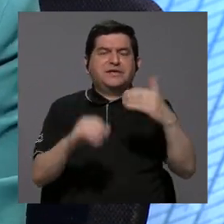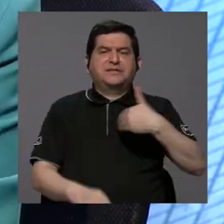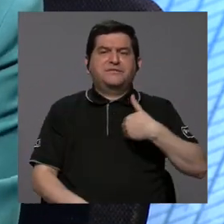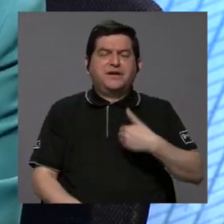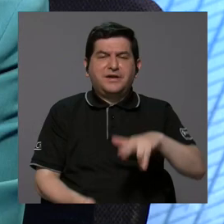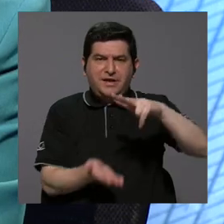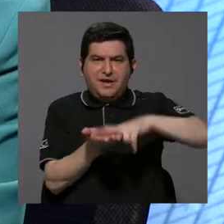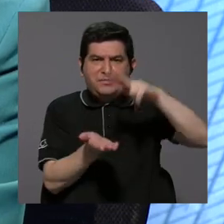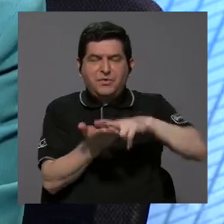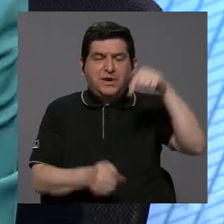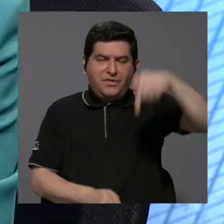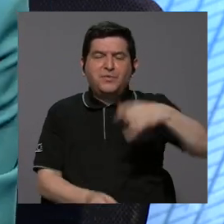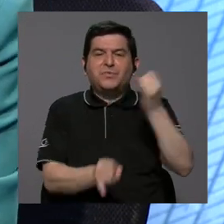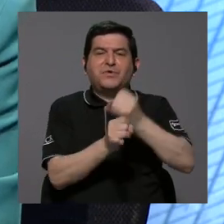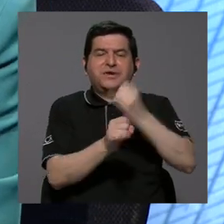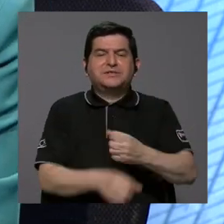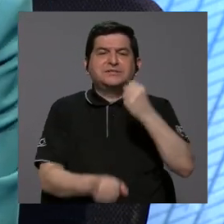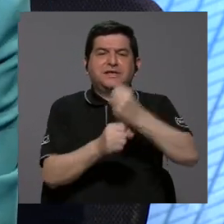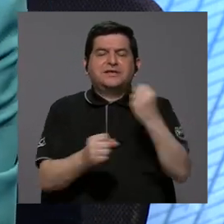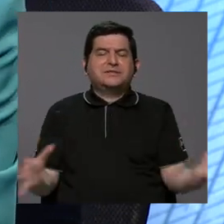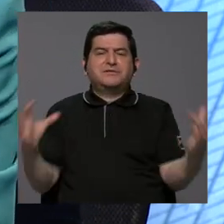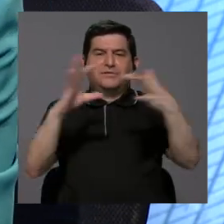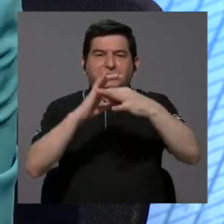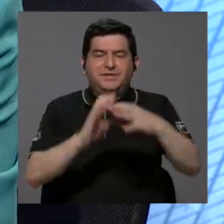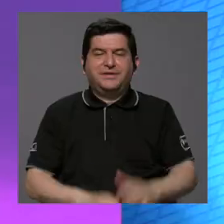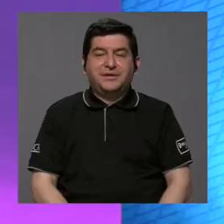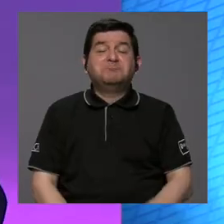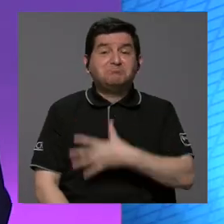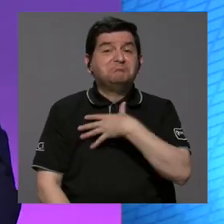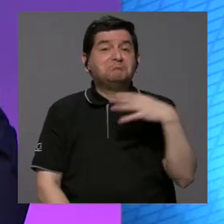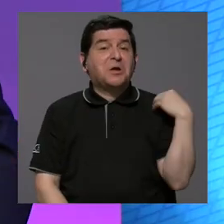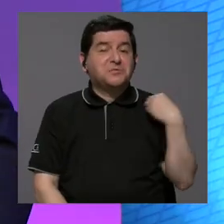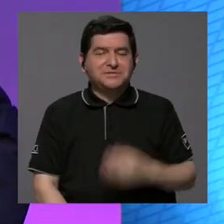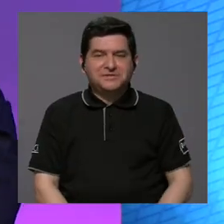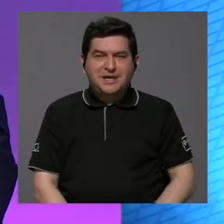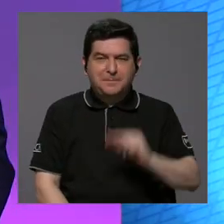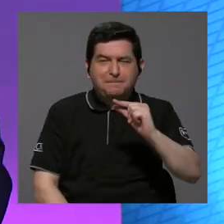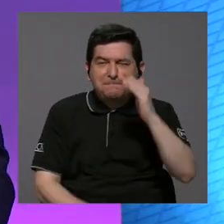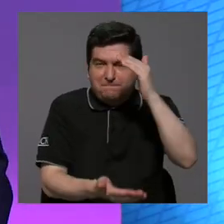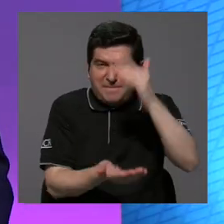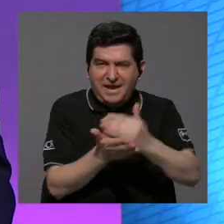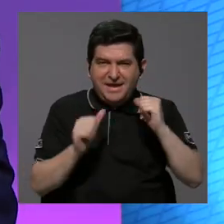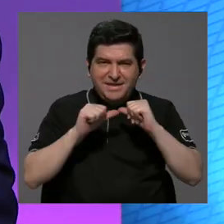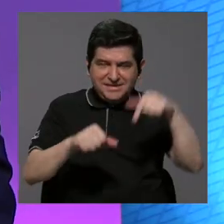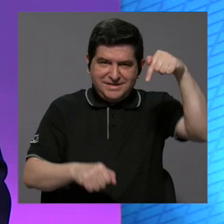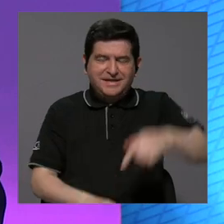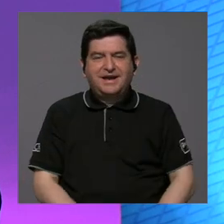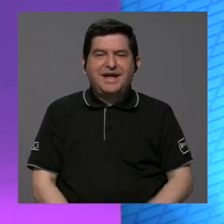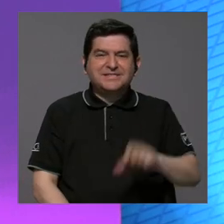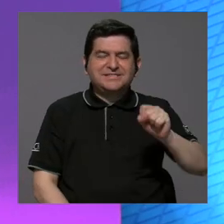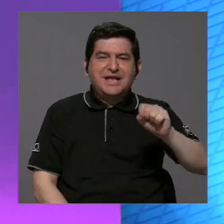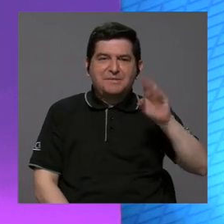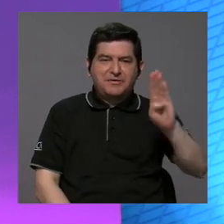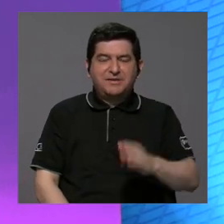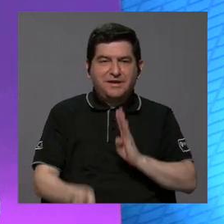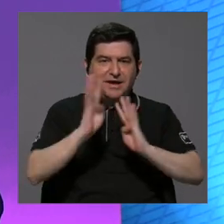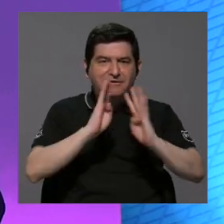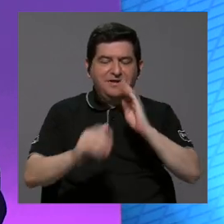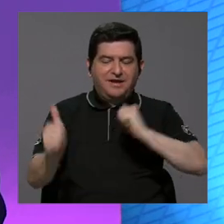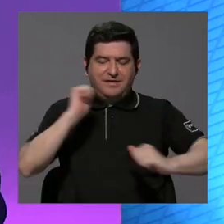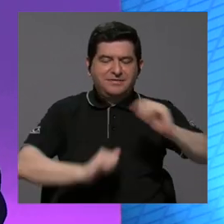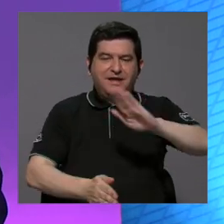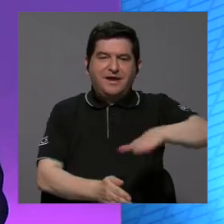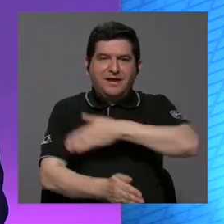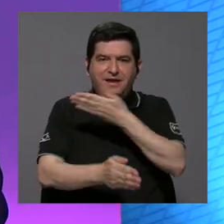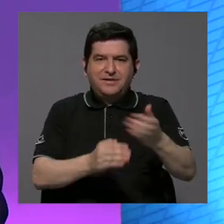o validado por estas instituciones y podríamos trabajar en conjunto me gusta vamos a pausa y volvemos acá con Silvia baltodano hablando del teatro